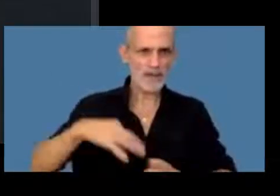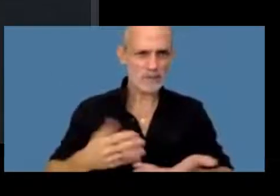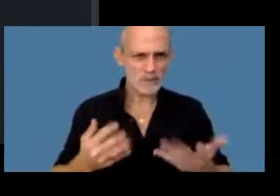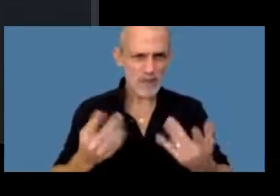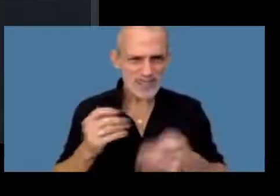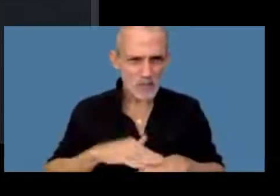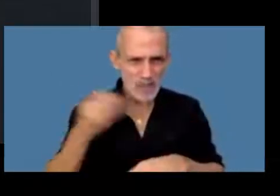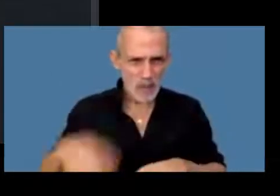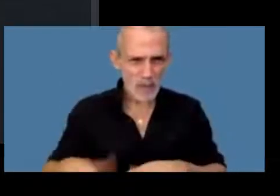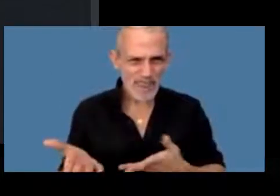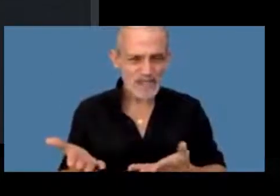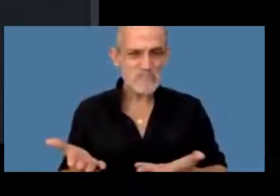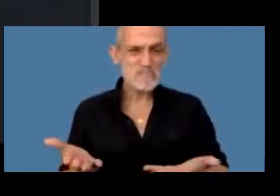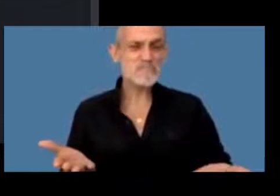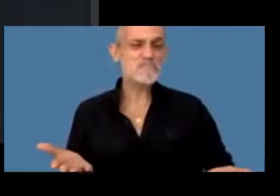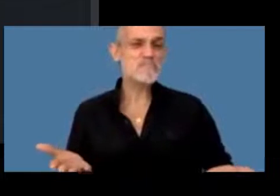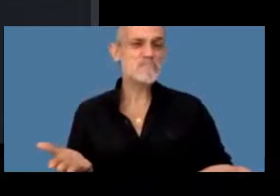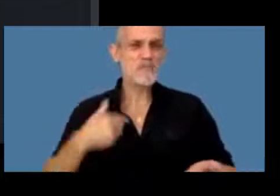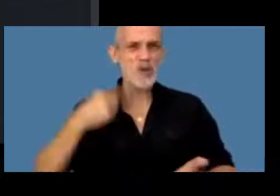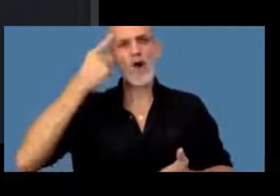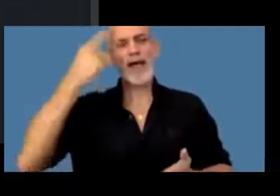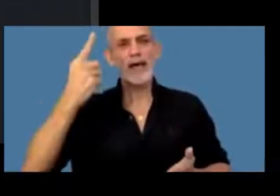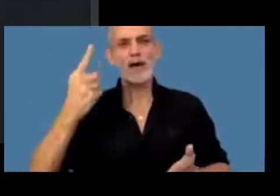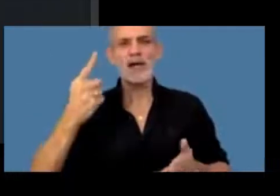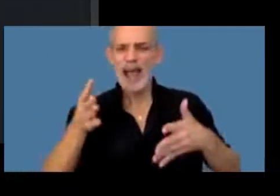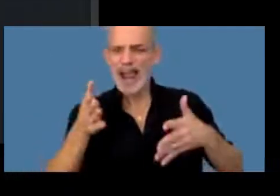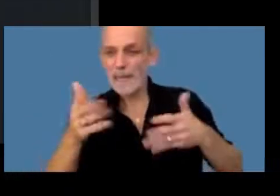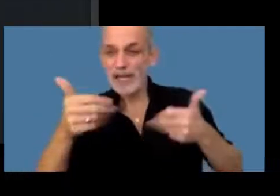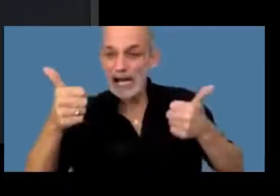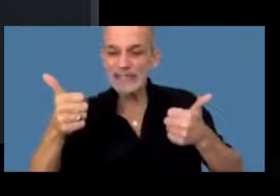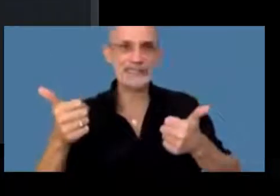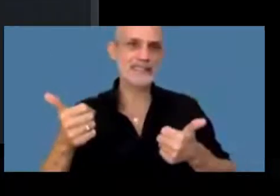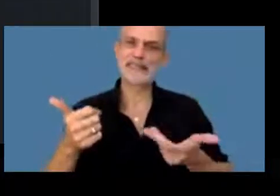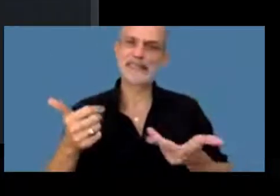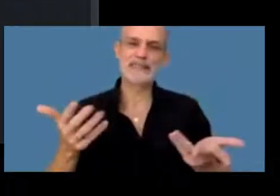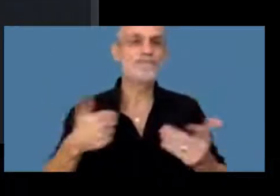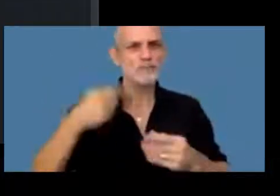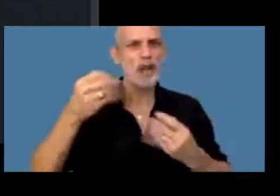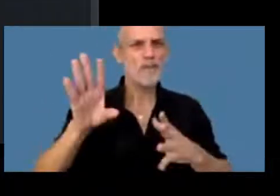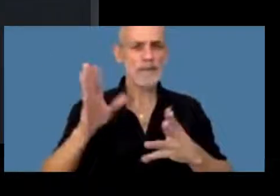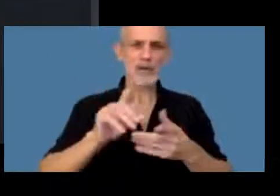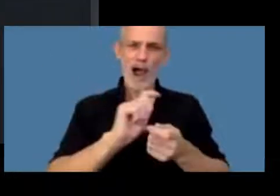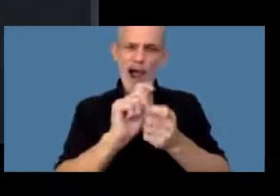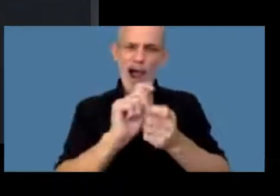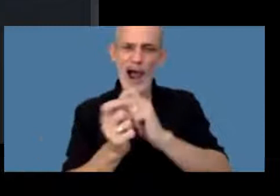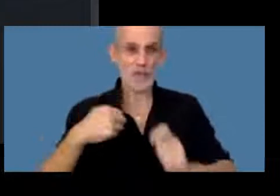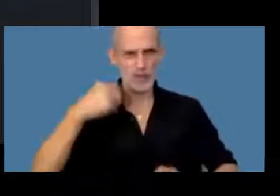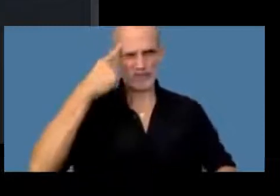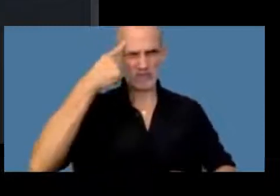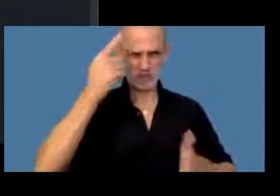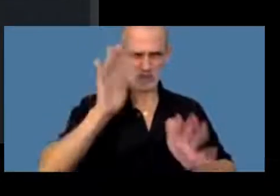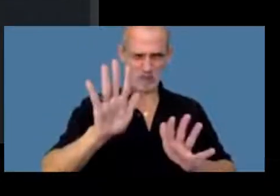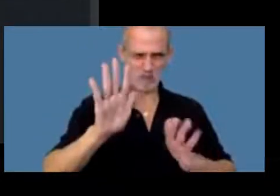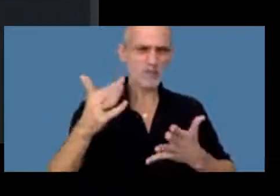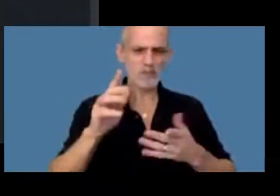en eso? Creo que estamos en un mal camino, ¿no? Incluso cuando empezó toda esta reforma, yo me hice una pregunta, digo, bueno, esto va a